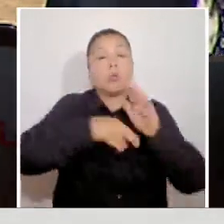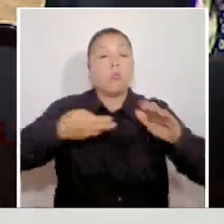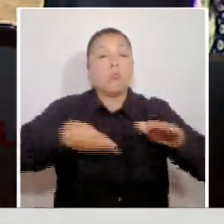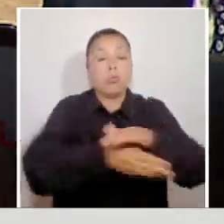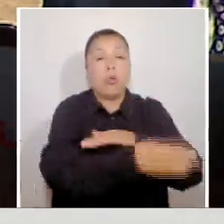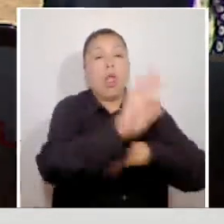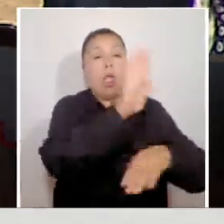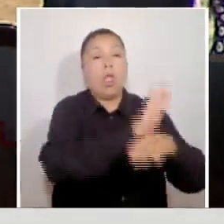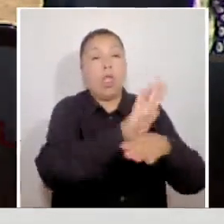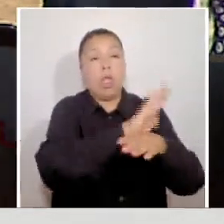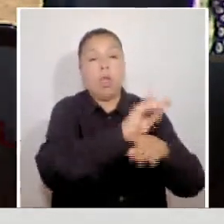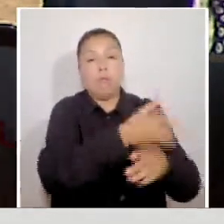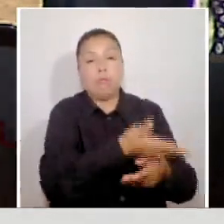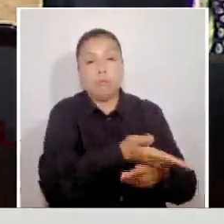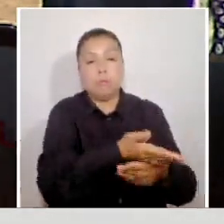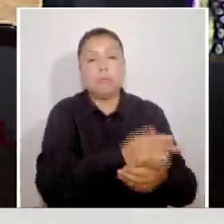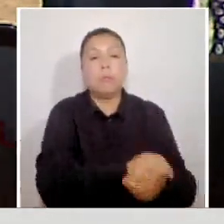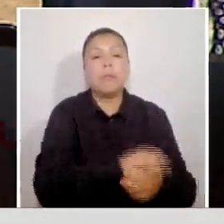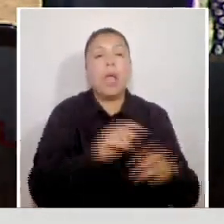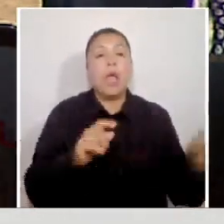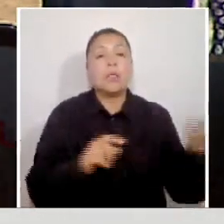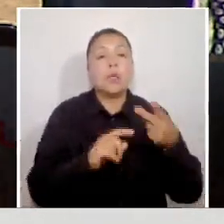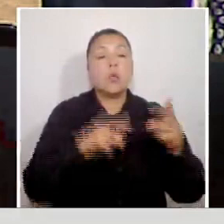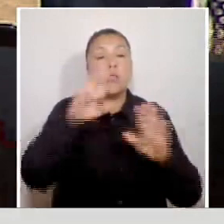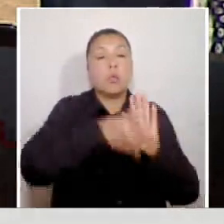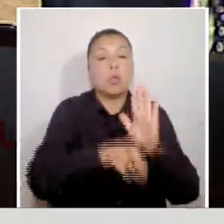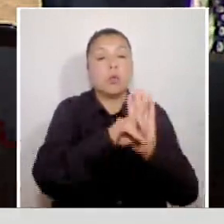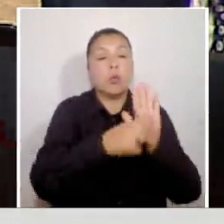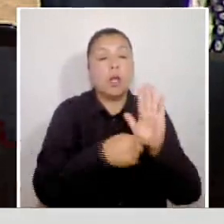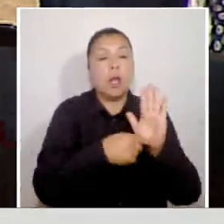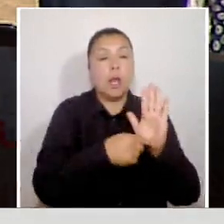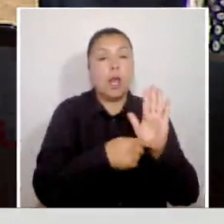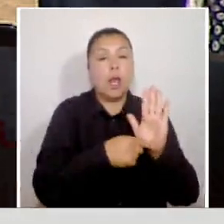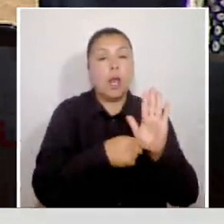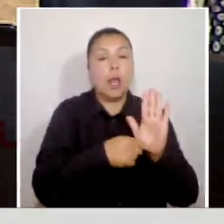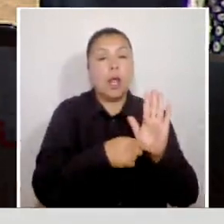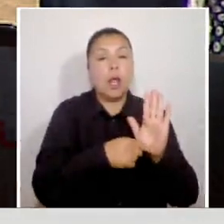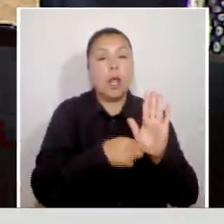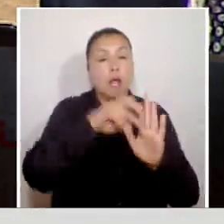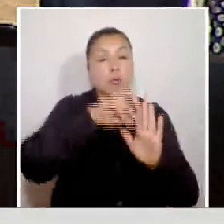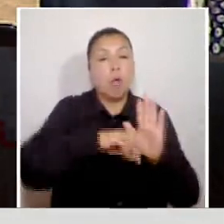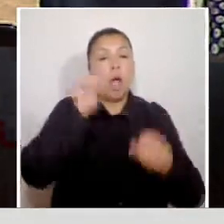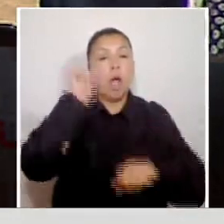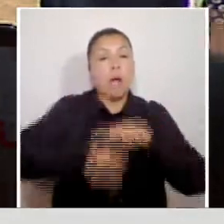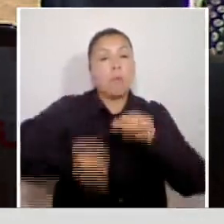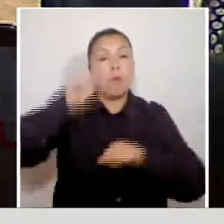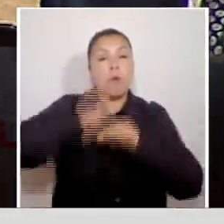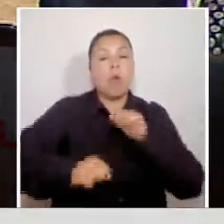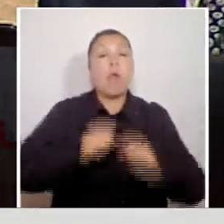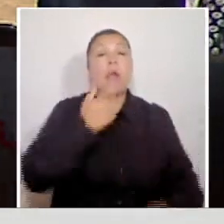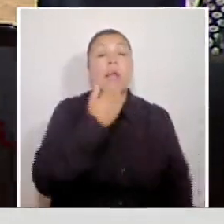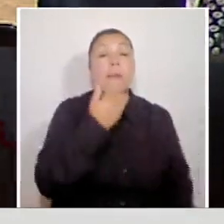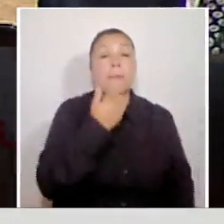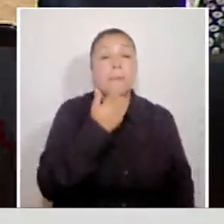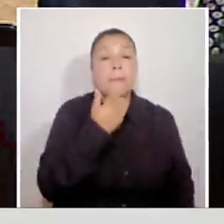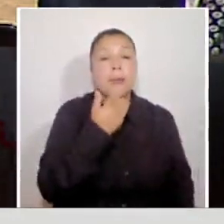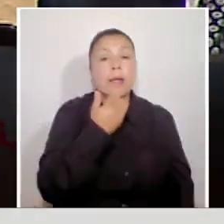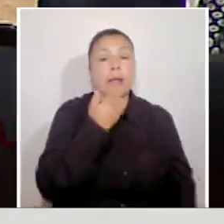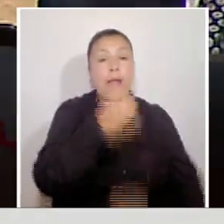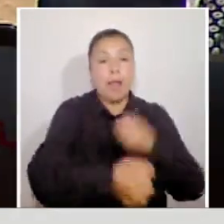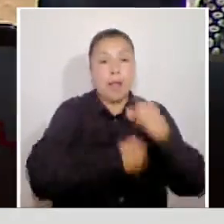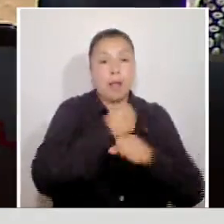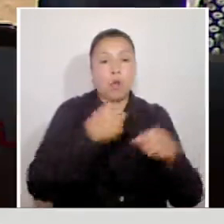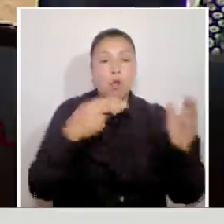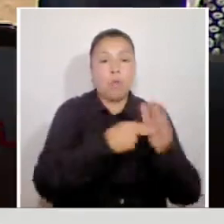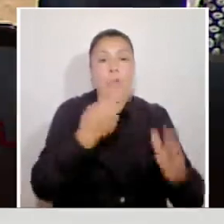el senado el segundo proyecto de ley tiene que ver con una iniciativa aprobada también el año